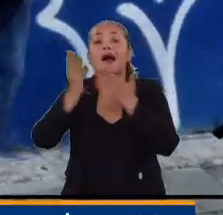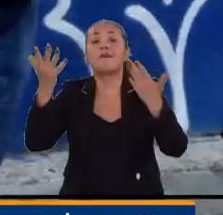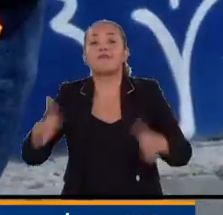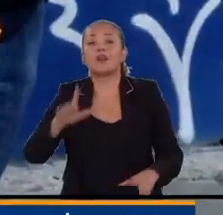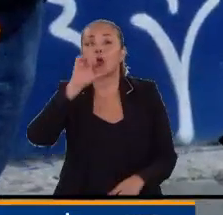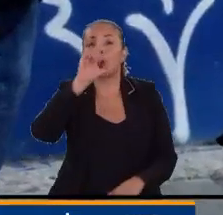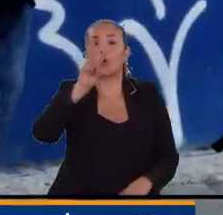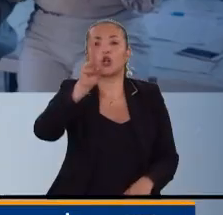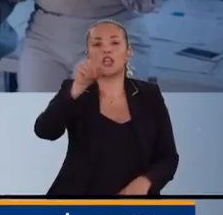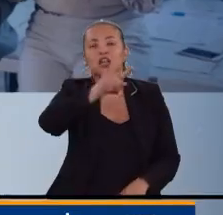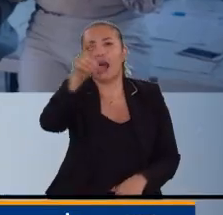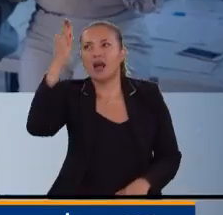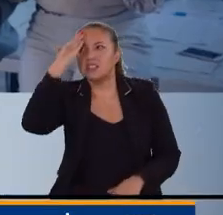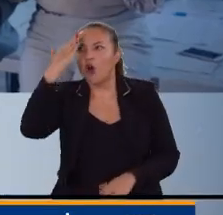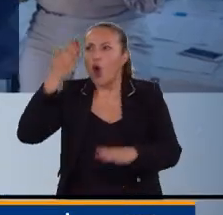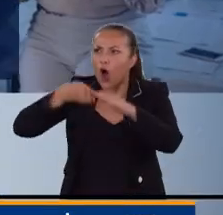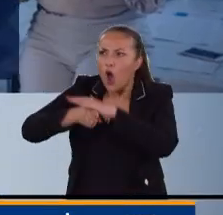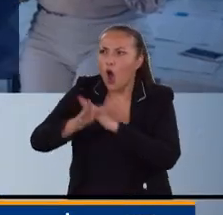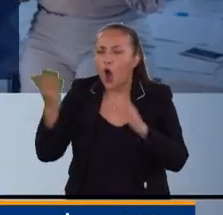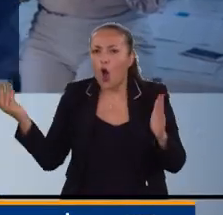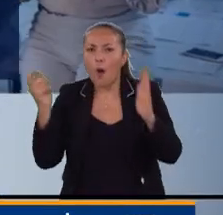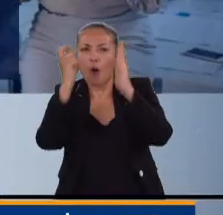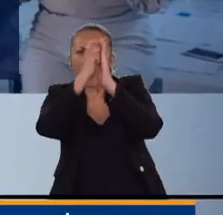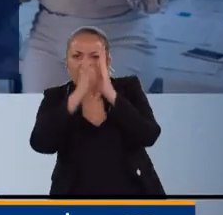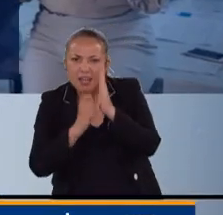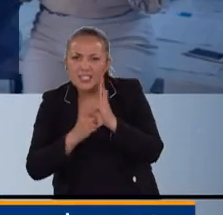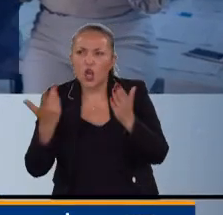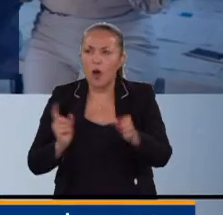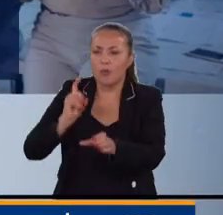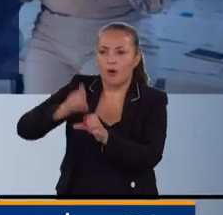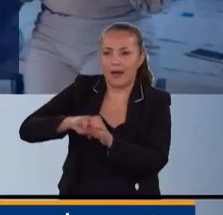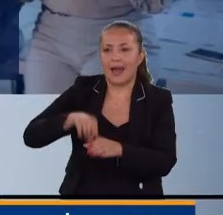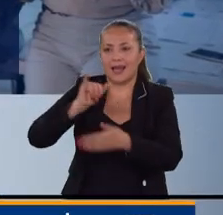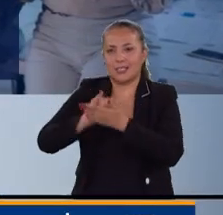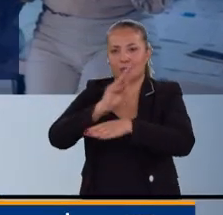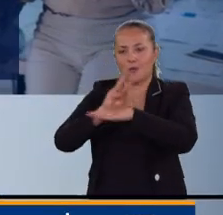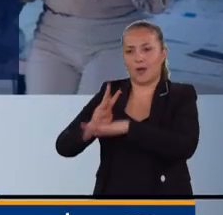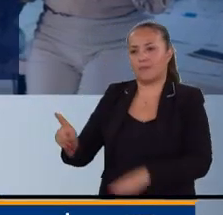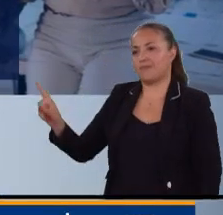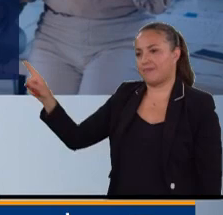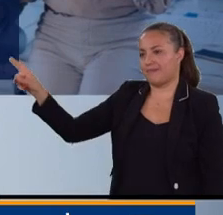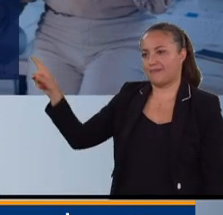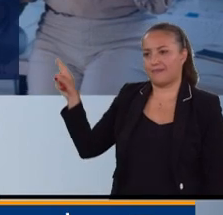podrá conocer los requisitos y hacer sus inscripciones a través de la página web